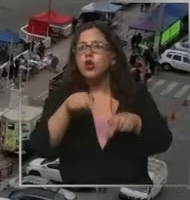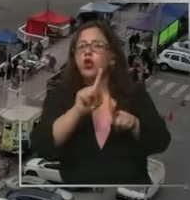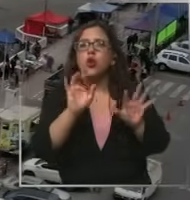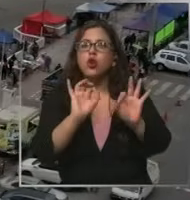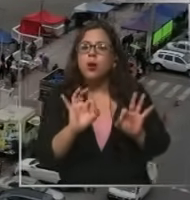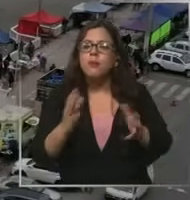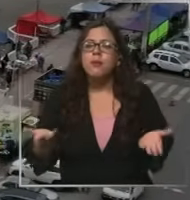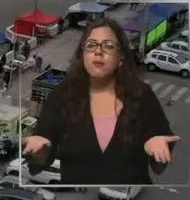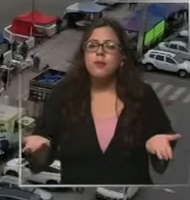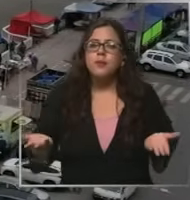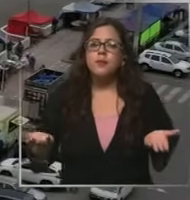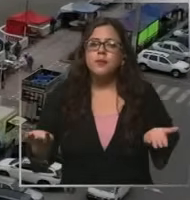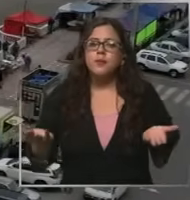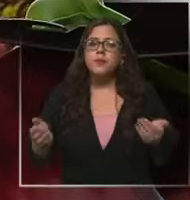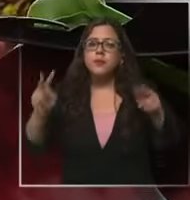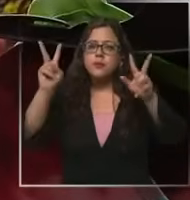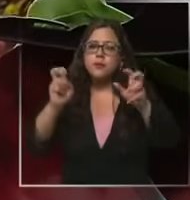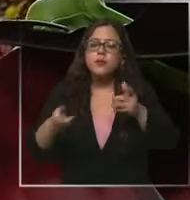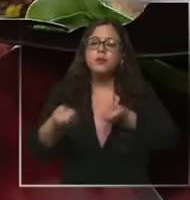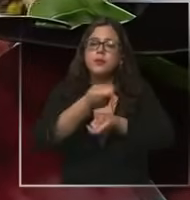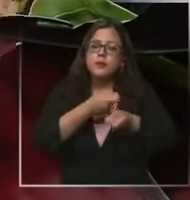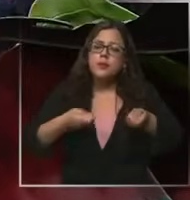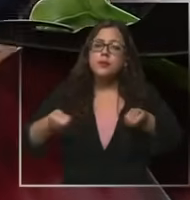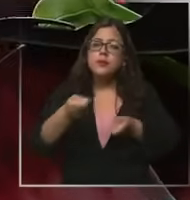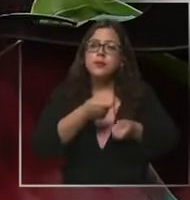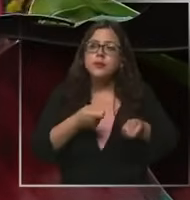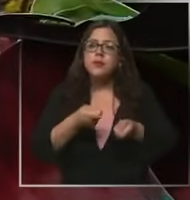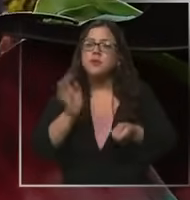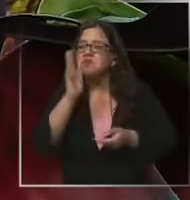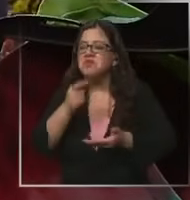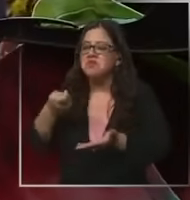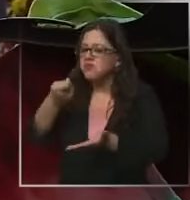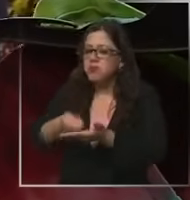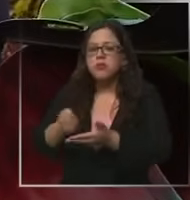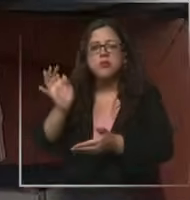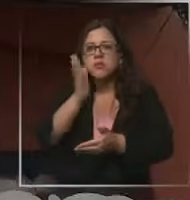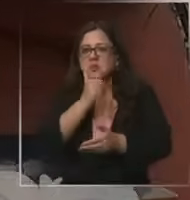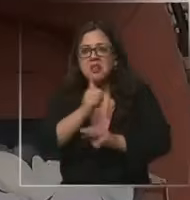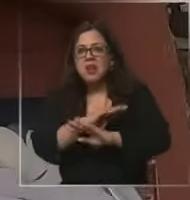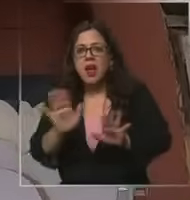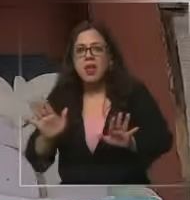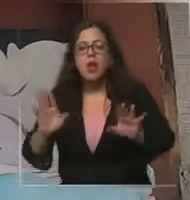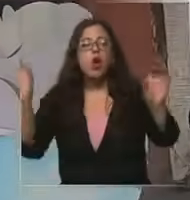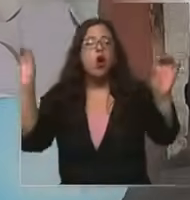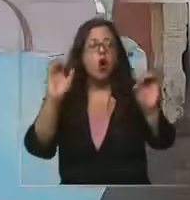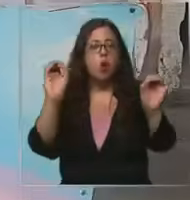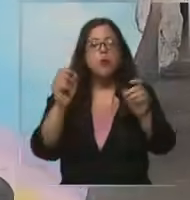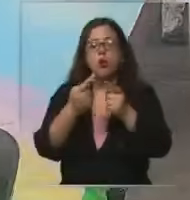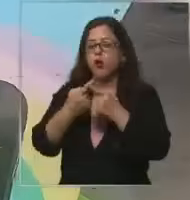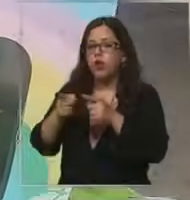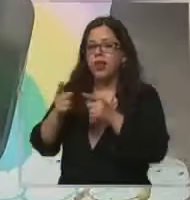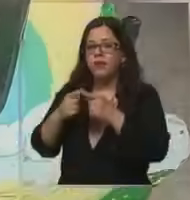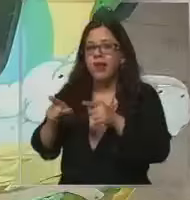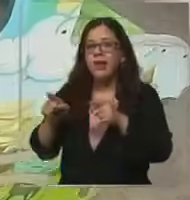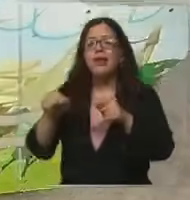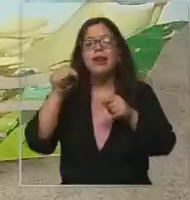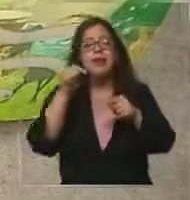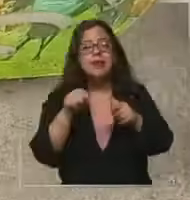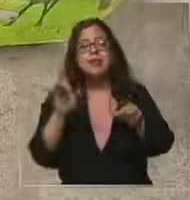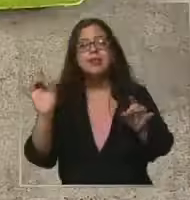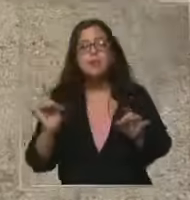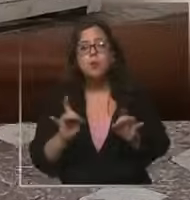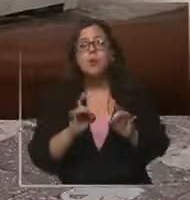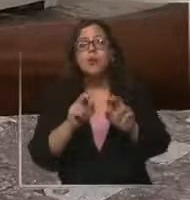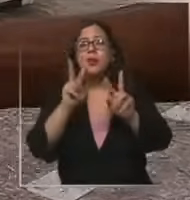Es un sistema de comercio que no paga, que no genera recursos. Opiniones divididas. Y es que si por algo